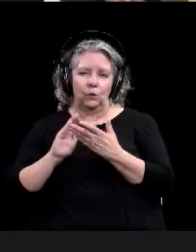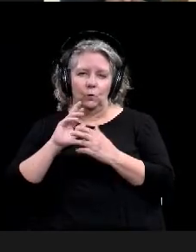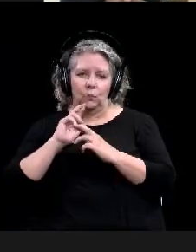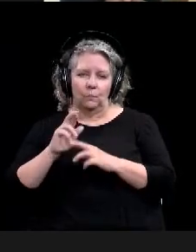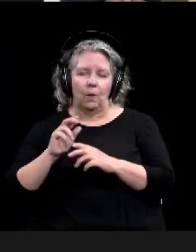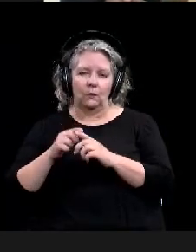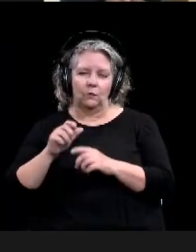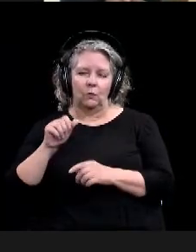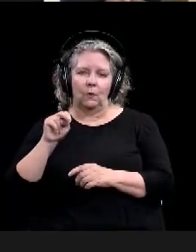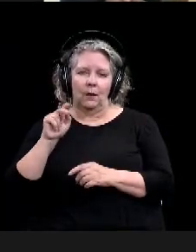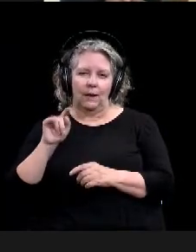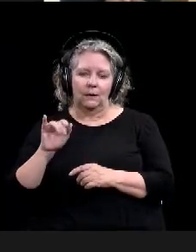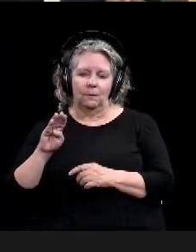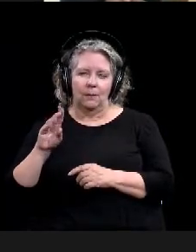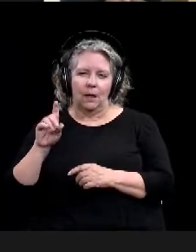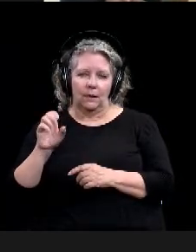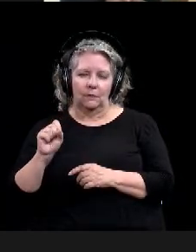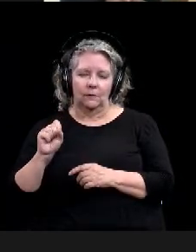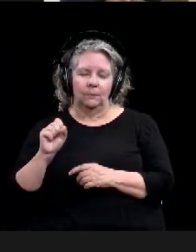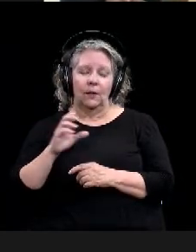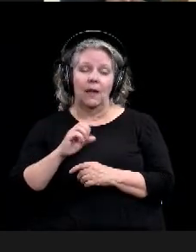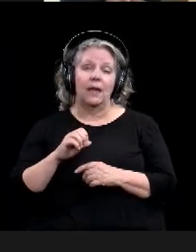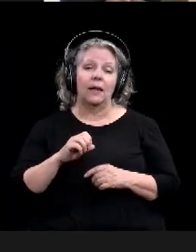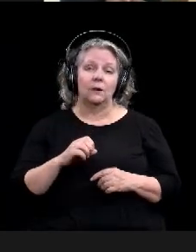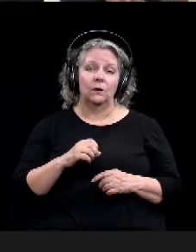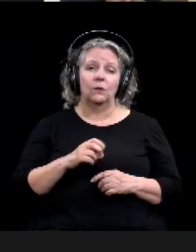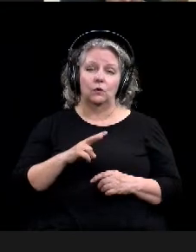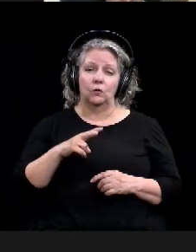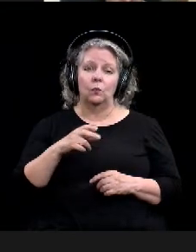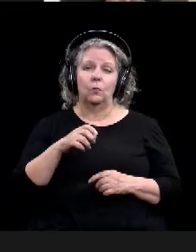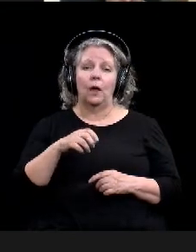definido ha identificado california